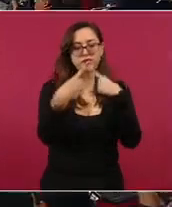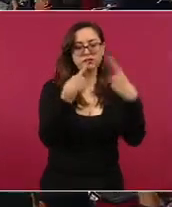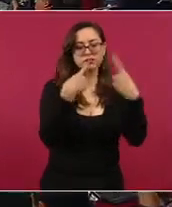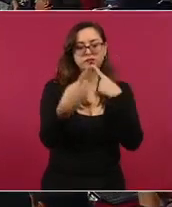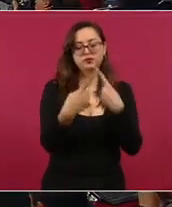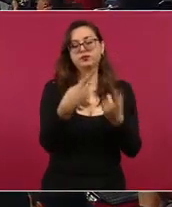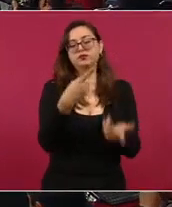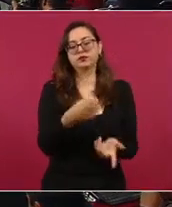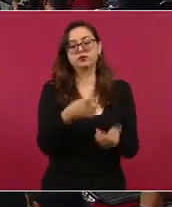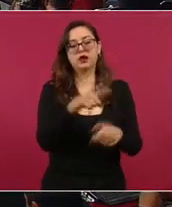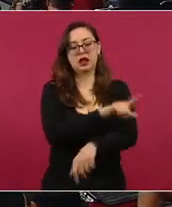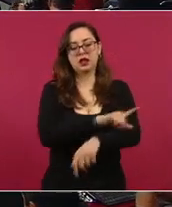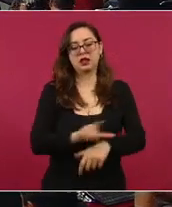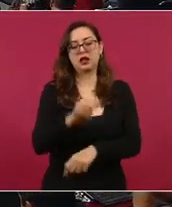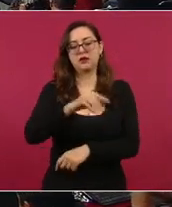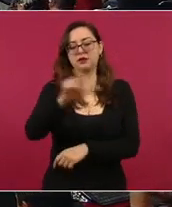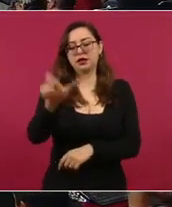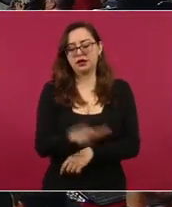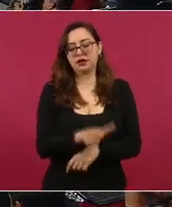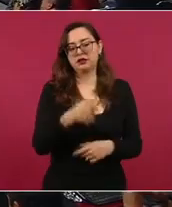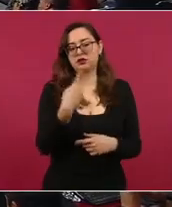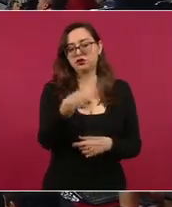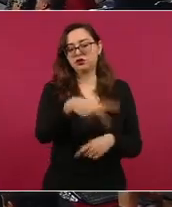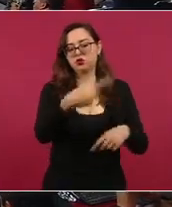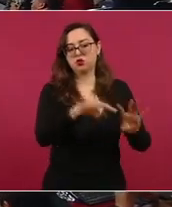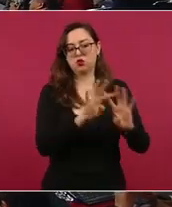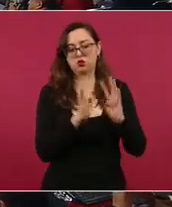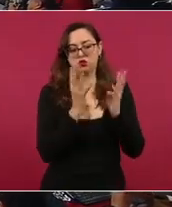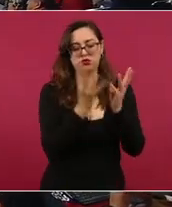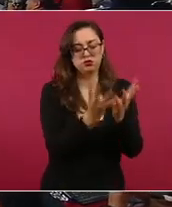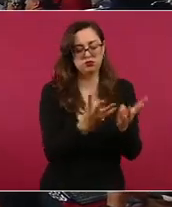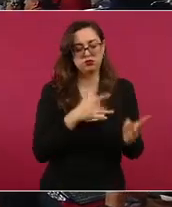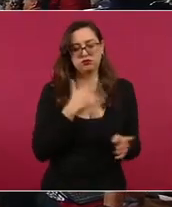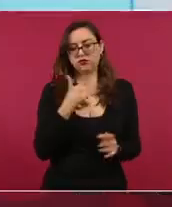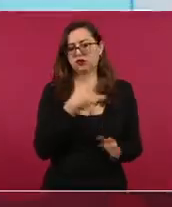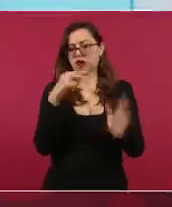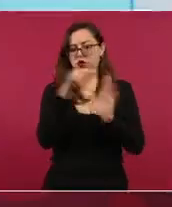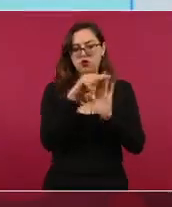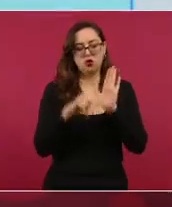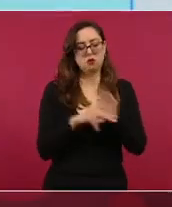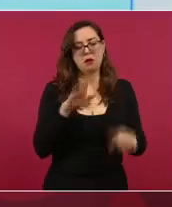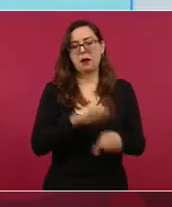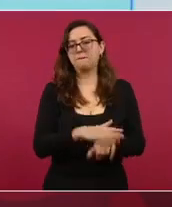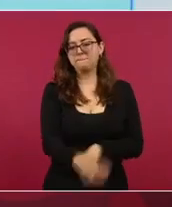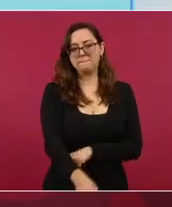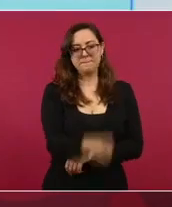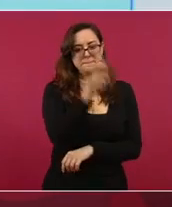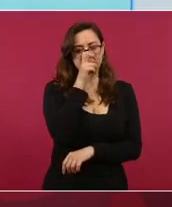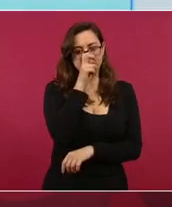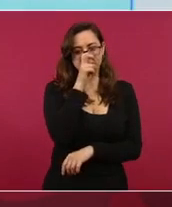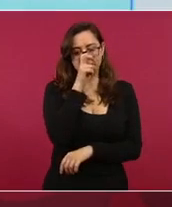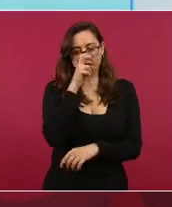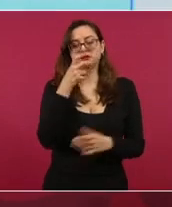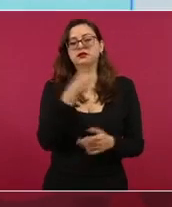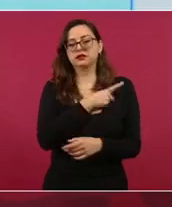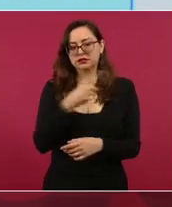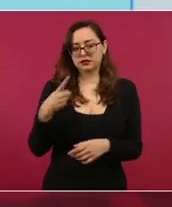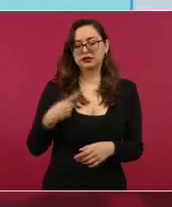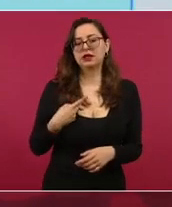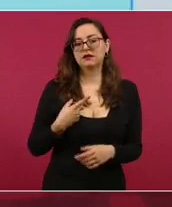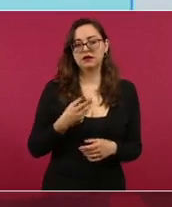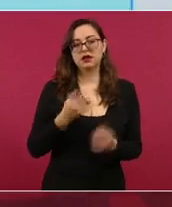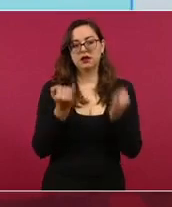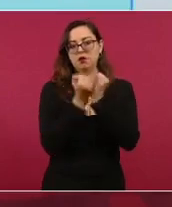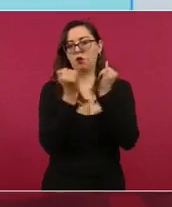Asamblea de la Liga ordenó el endurecimiento del marco normativo y su alineación con las disposiciones de la